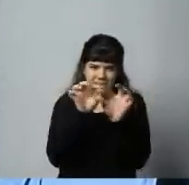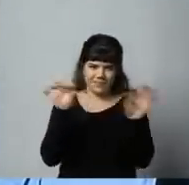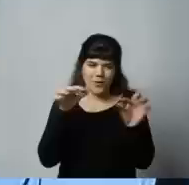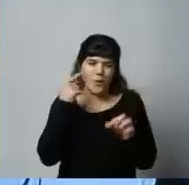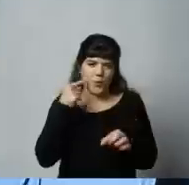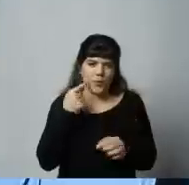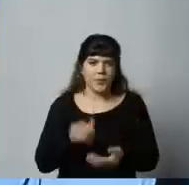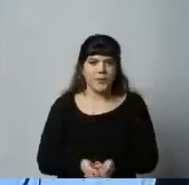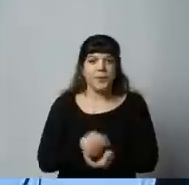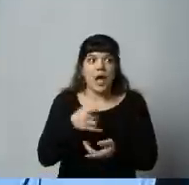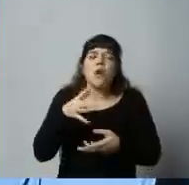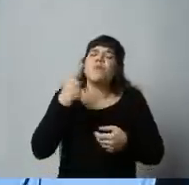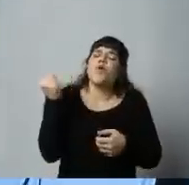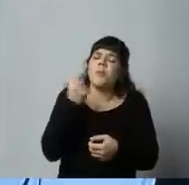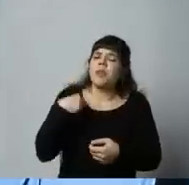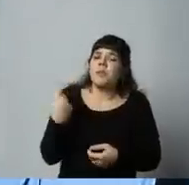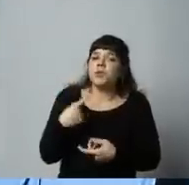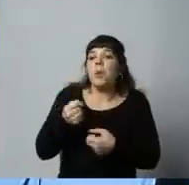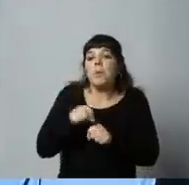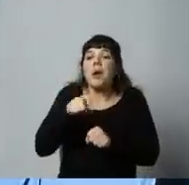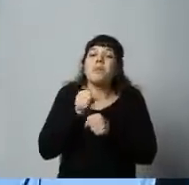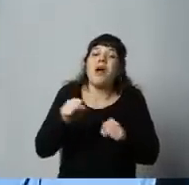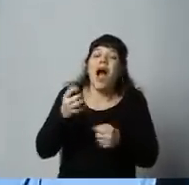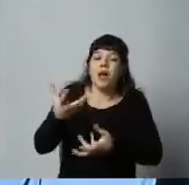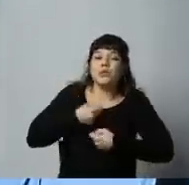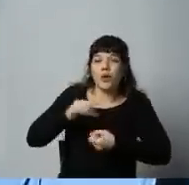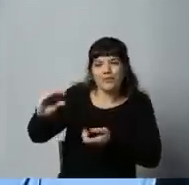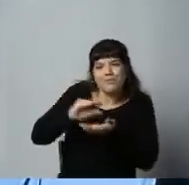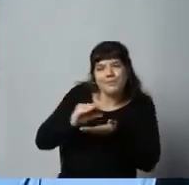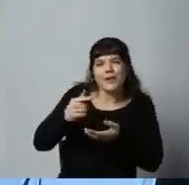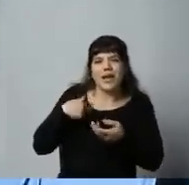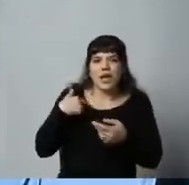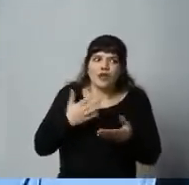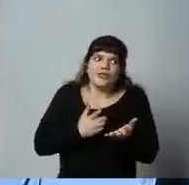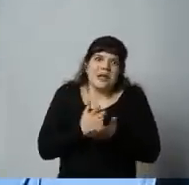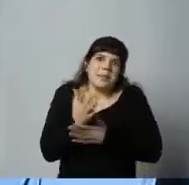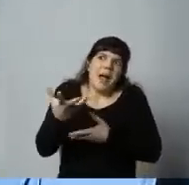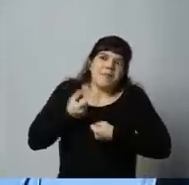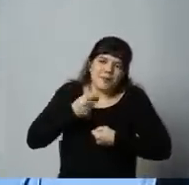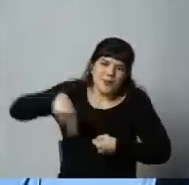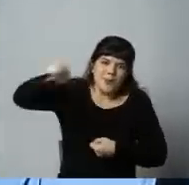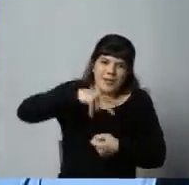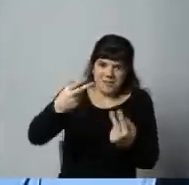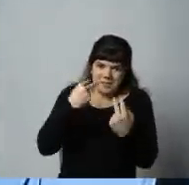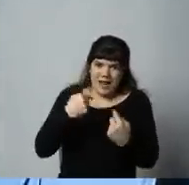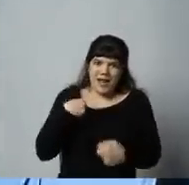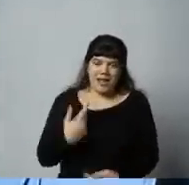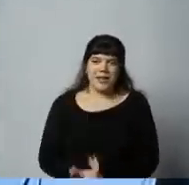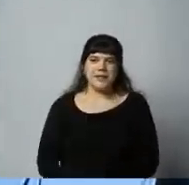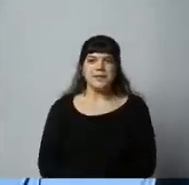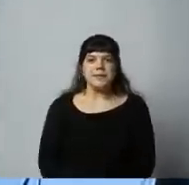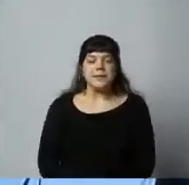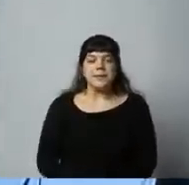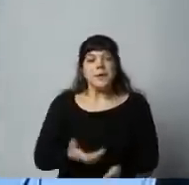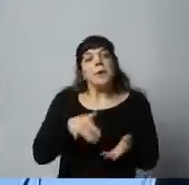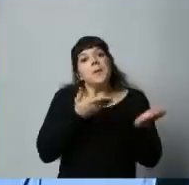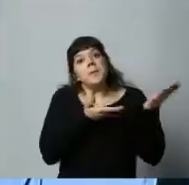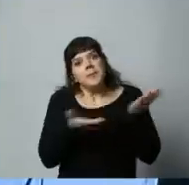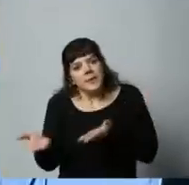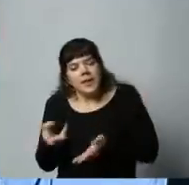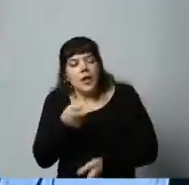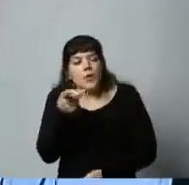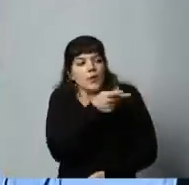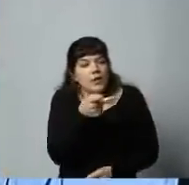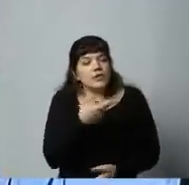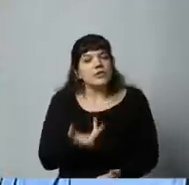Porque es lo que nos ayuda a financiar este proyecto que lo hacemos básicamente a pulmón y con el apoyo de todos ustedes y todas ustedes bienvenido soledad